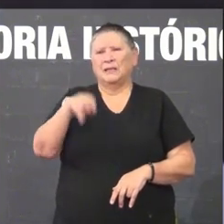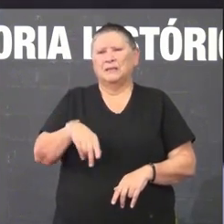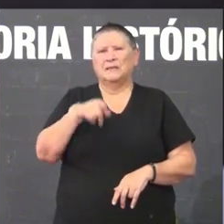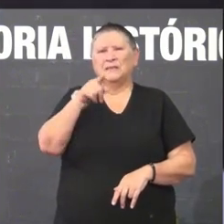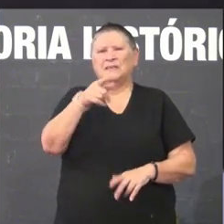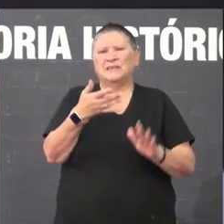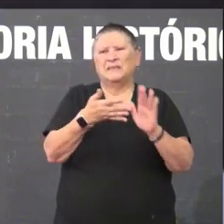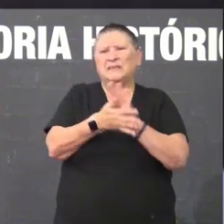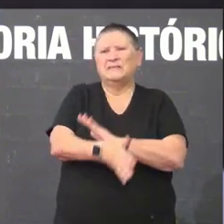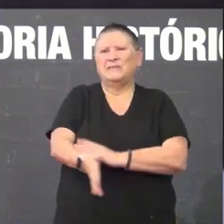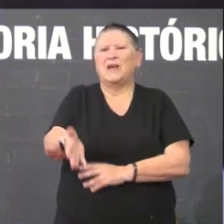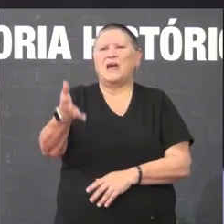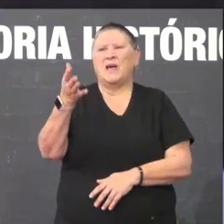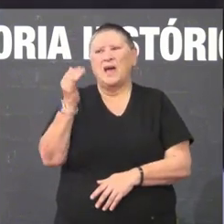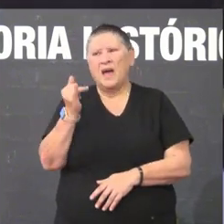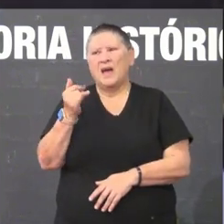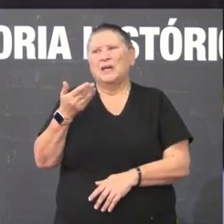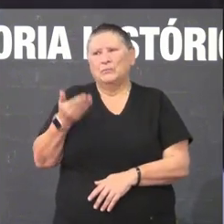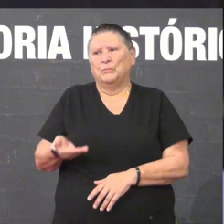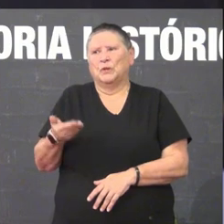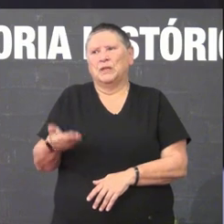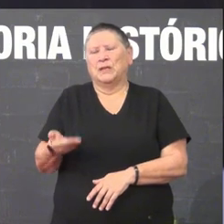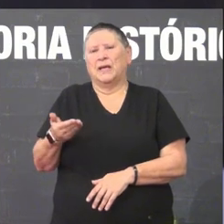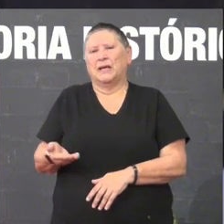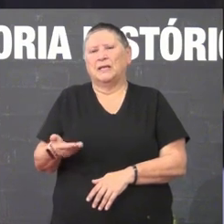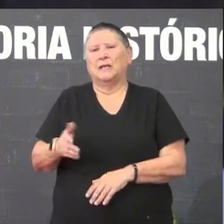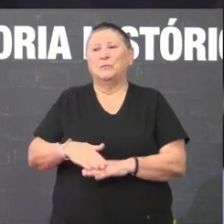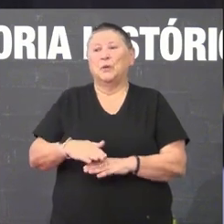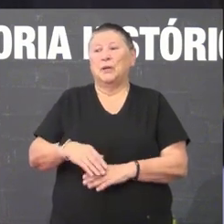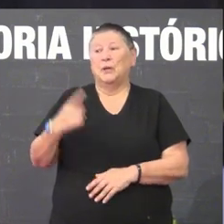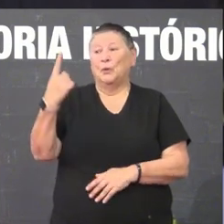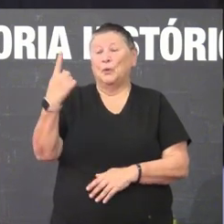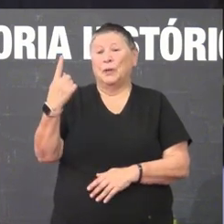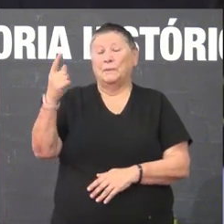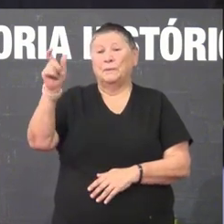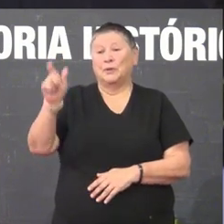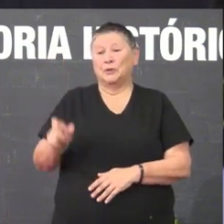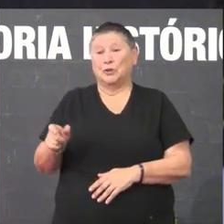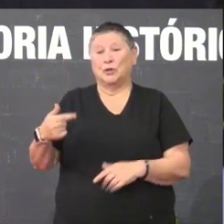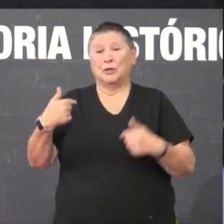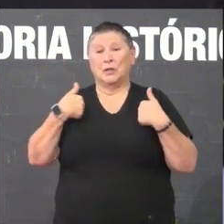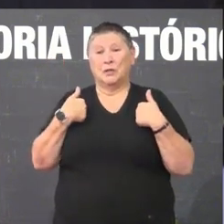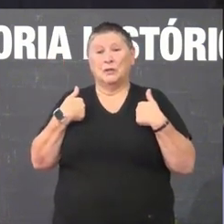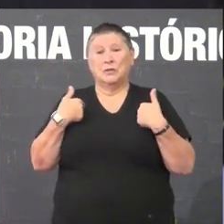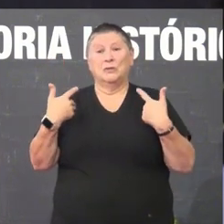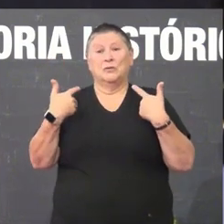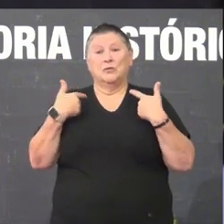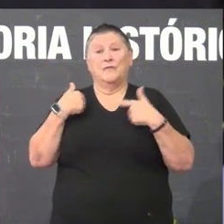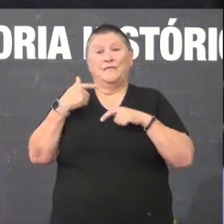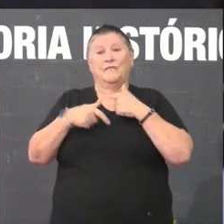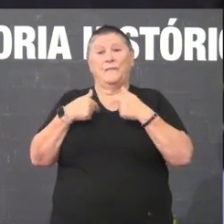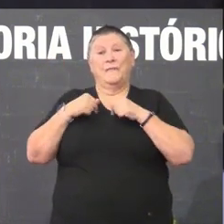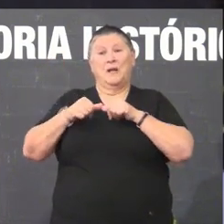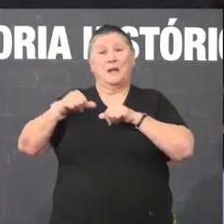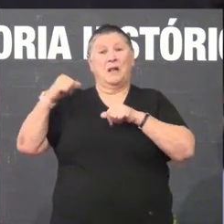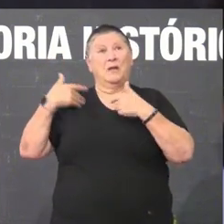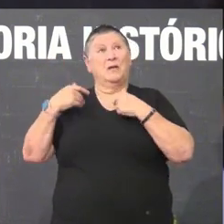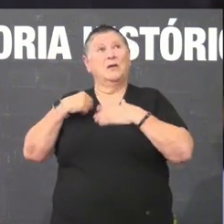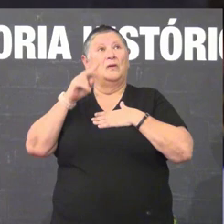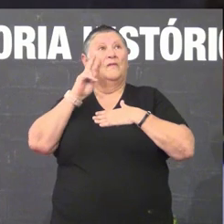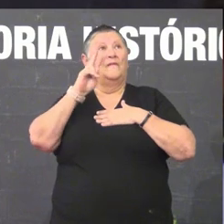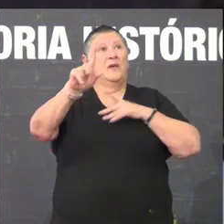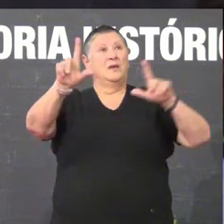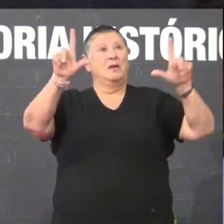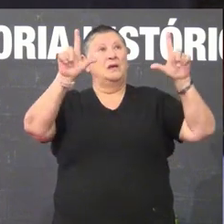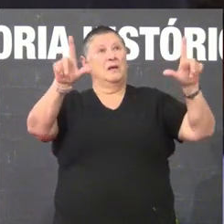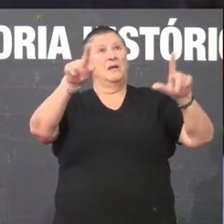eso mismo significa No no es importante solo porque una víctima tenga que ver una calle con el nombre de un genocida no O